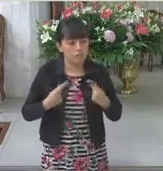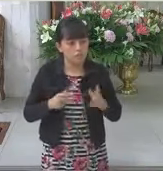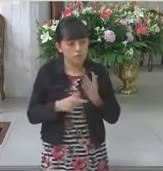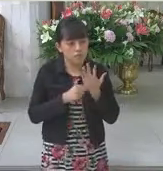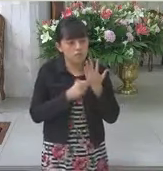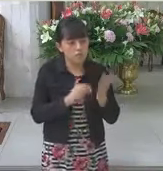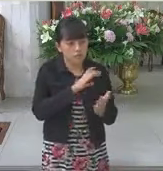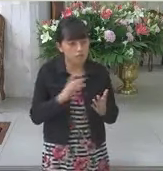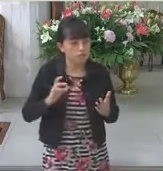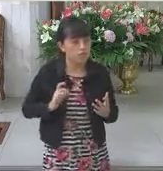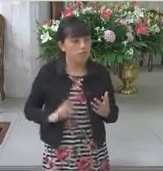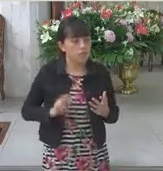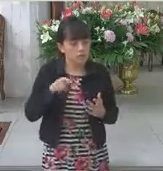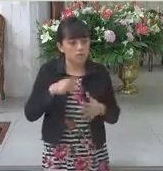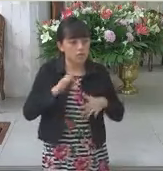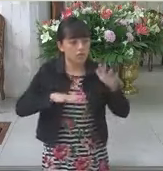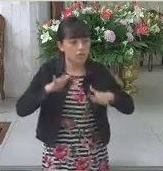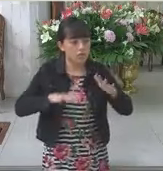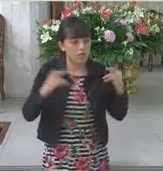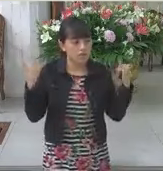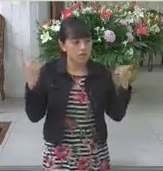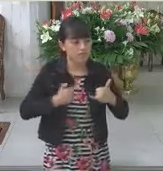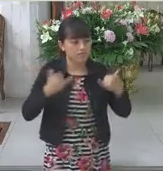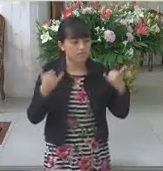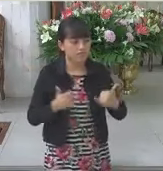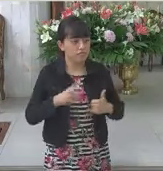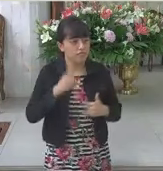requiere decisión voluntad